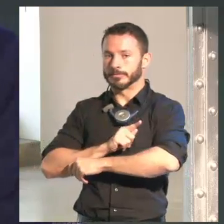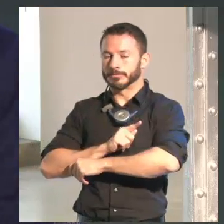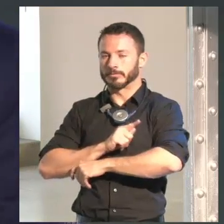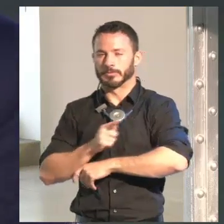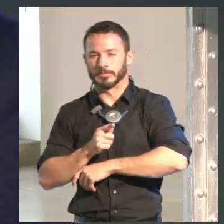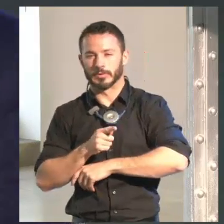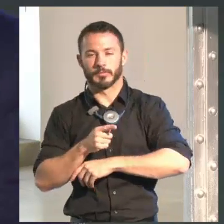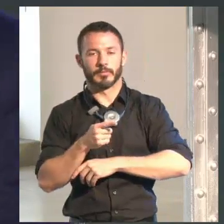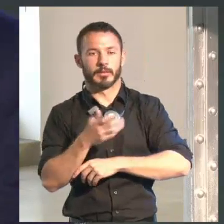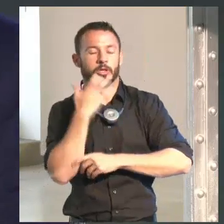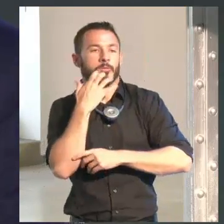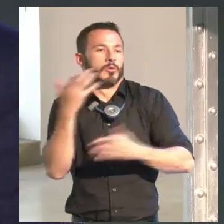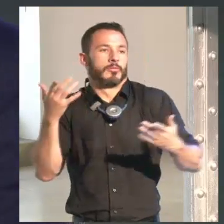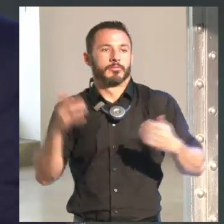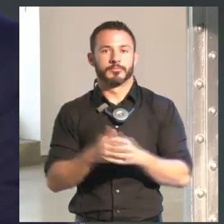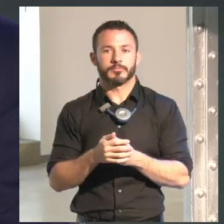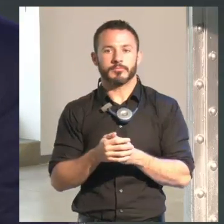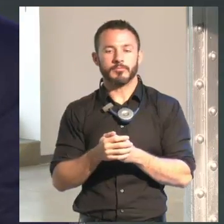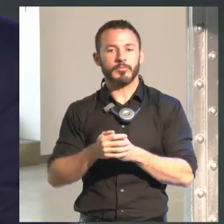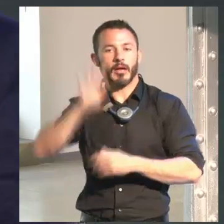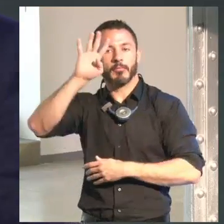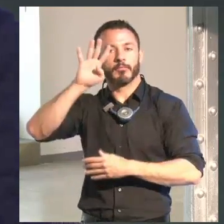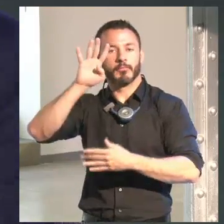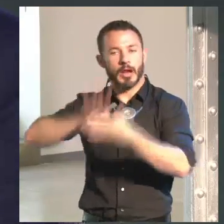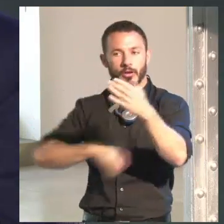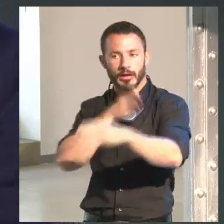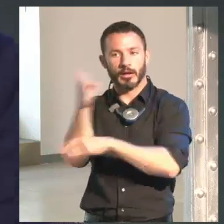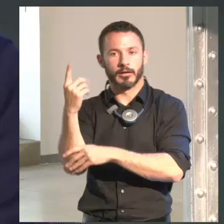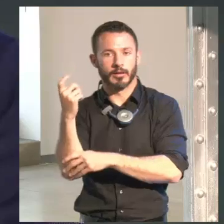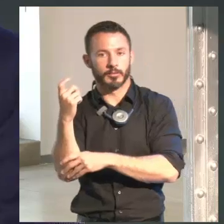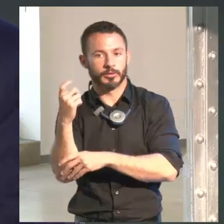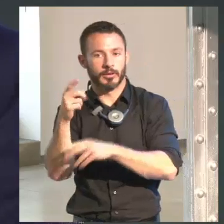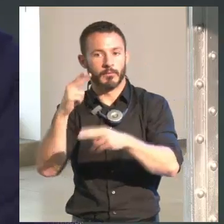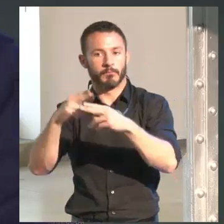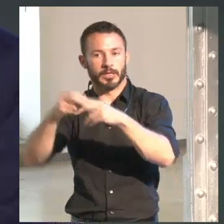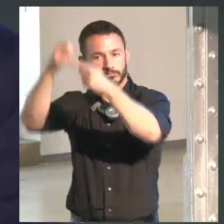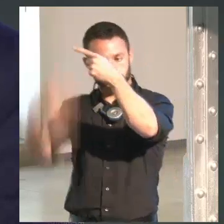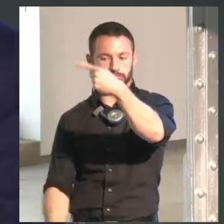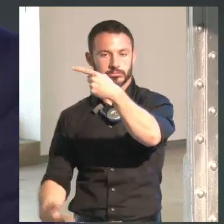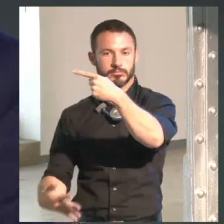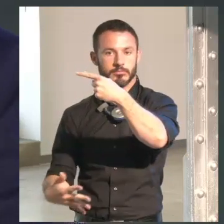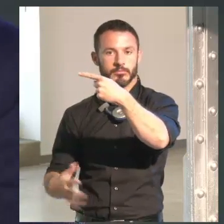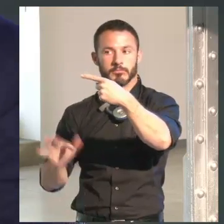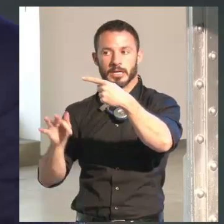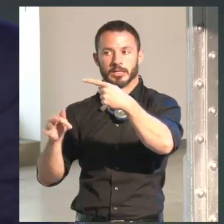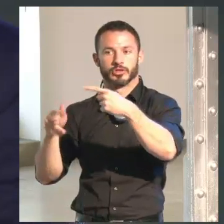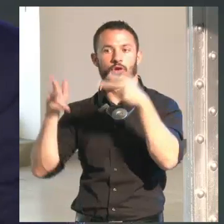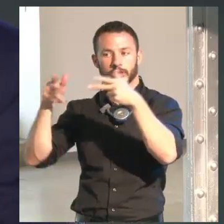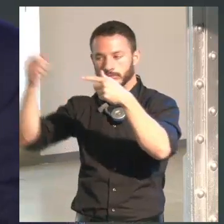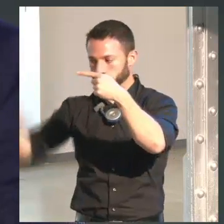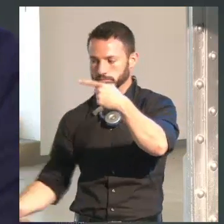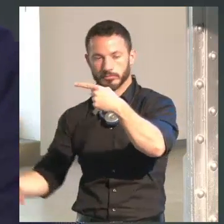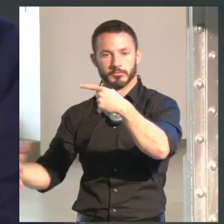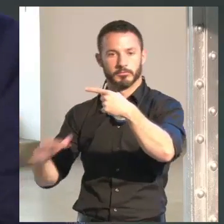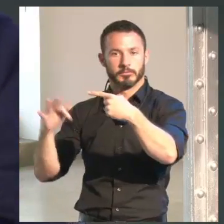necesitas? Ir a Barcelona, pues ahí tienes tu billete. Es que yo no quiero ver 1000 billetes y tu hotel y una entrada para